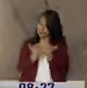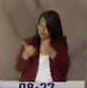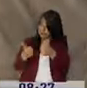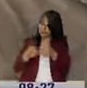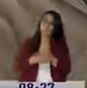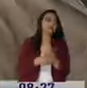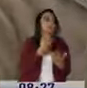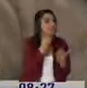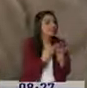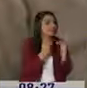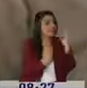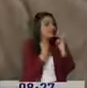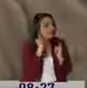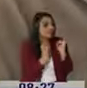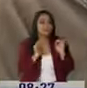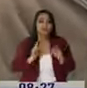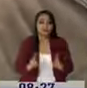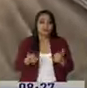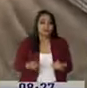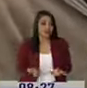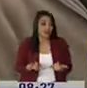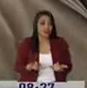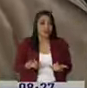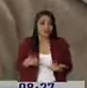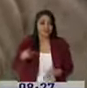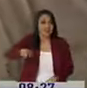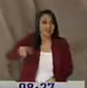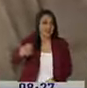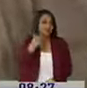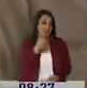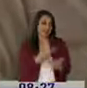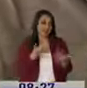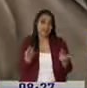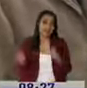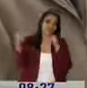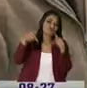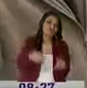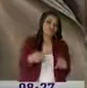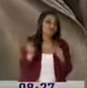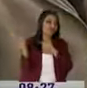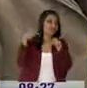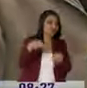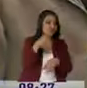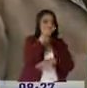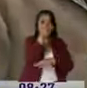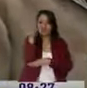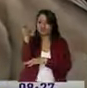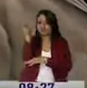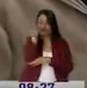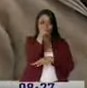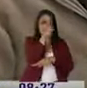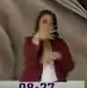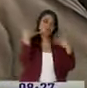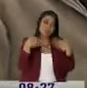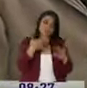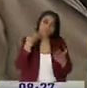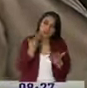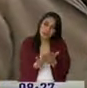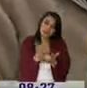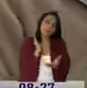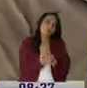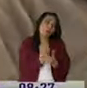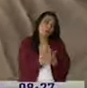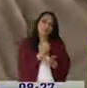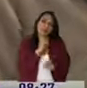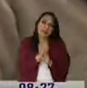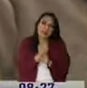Bueno, gracias señorita por dar esta oportunidad al canal, pues sí. Por haber venido acá a tomar esta molestia, que la comunidad está